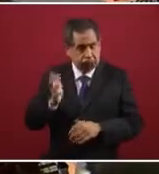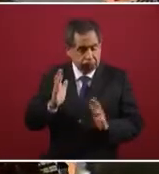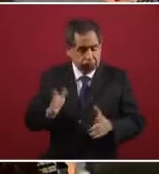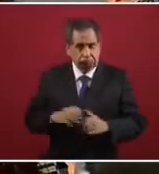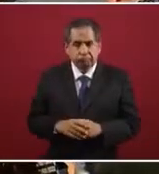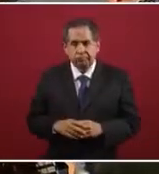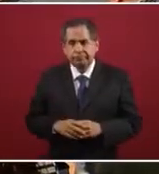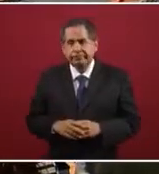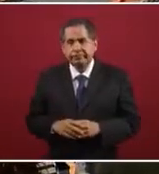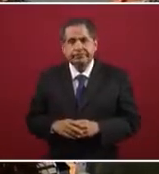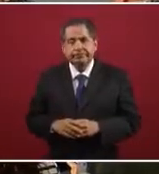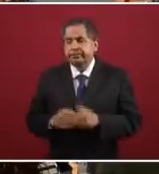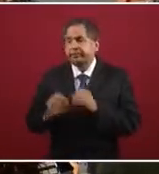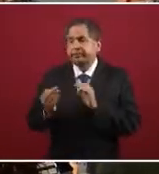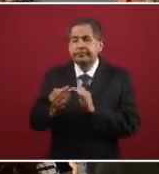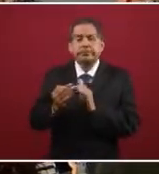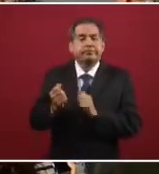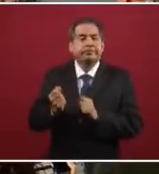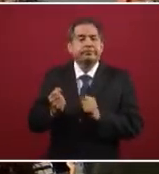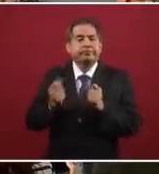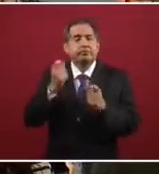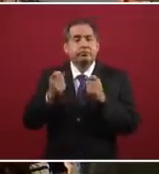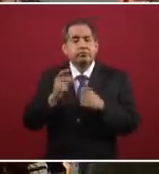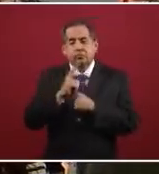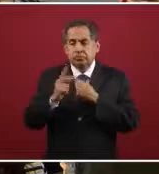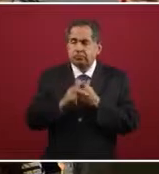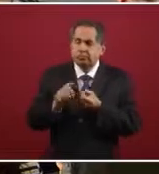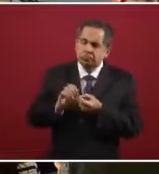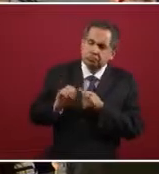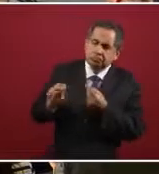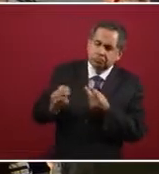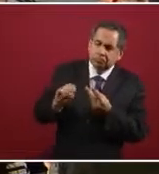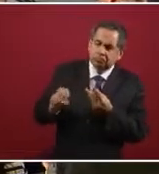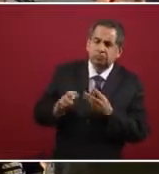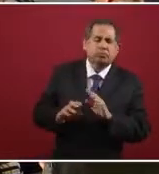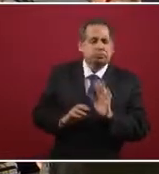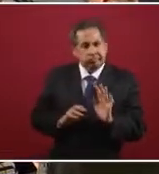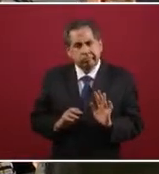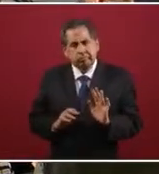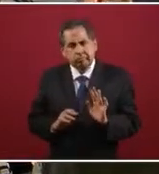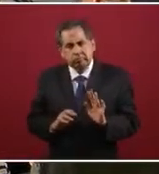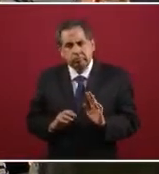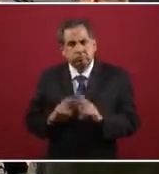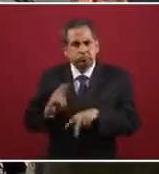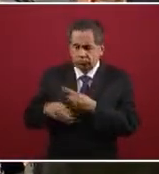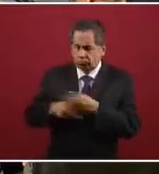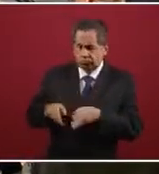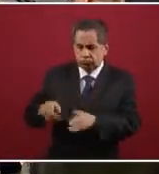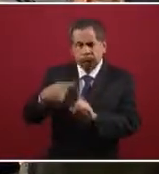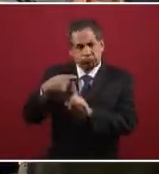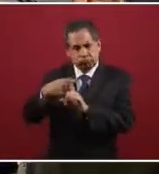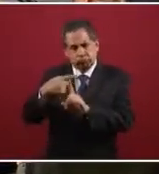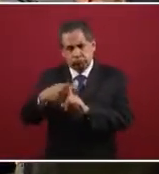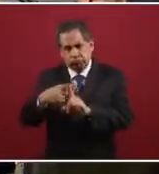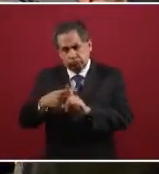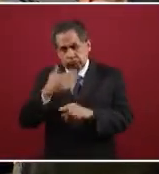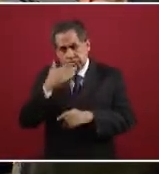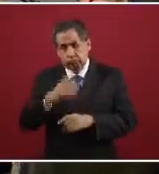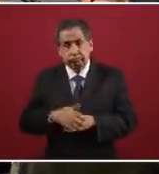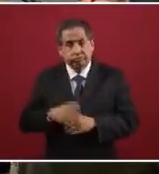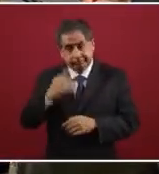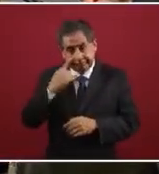De corto plazo, algunos otros países han hecho aportaciones, entonces yo diría que estamos en un camino positivo, habida cuenta que en el